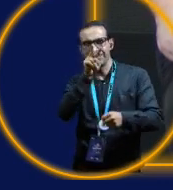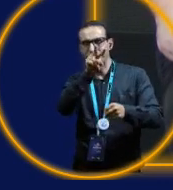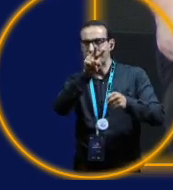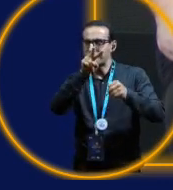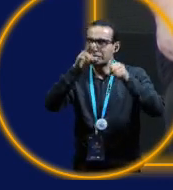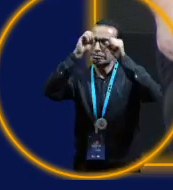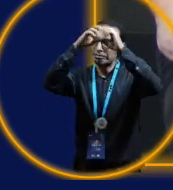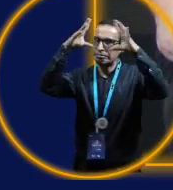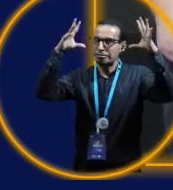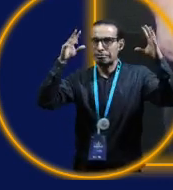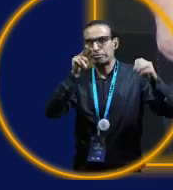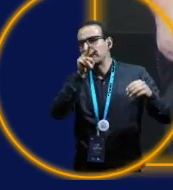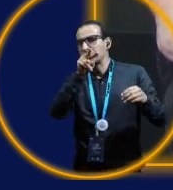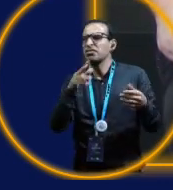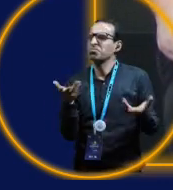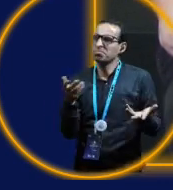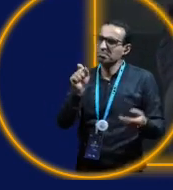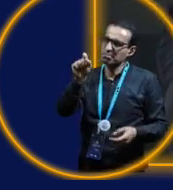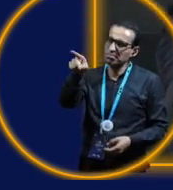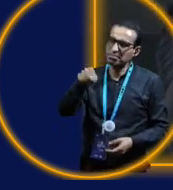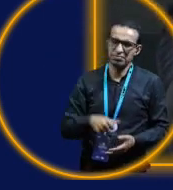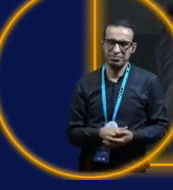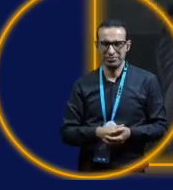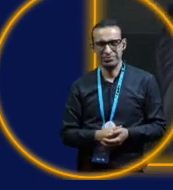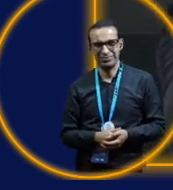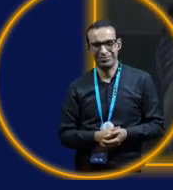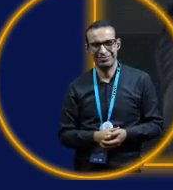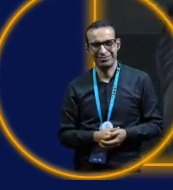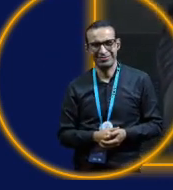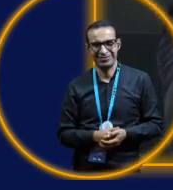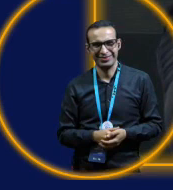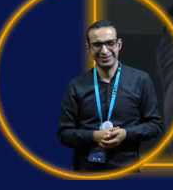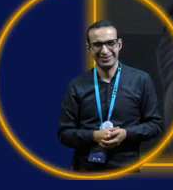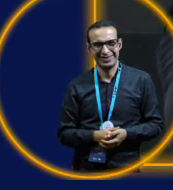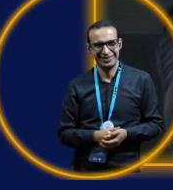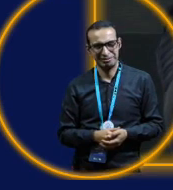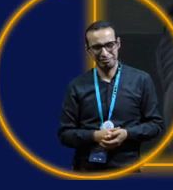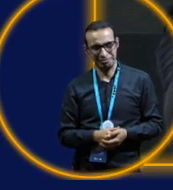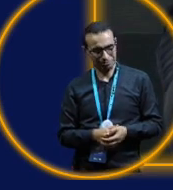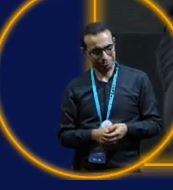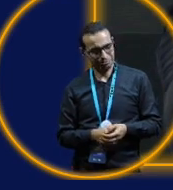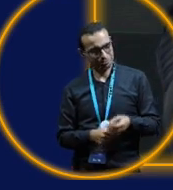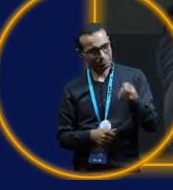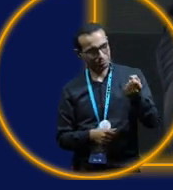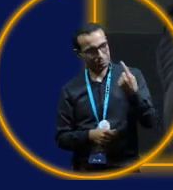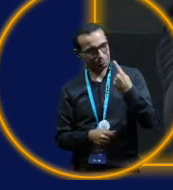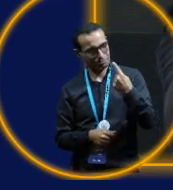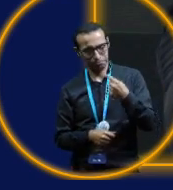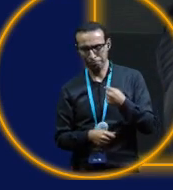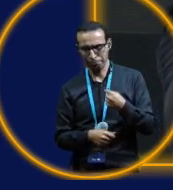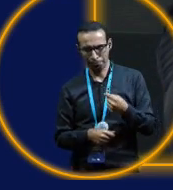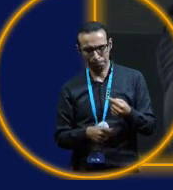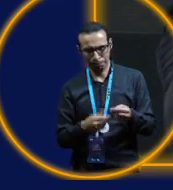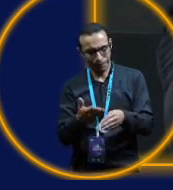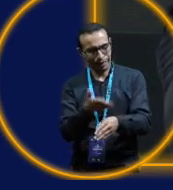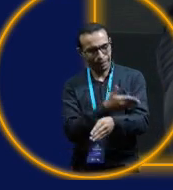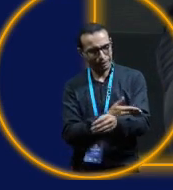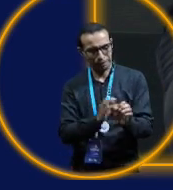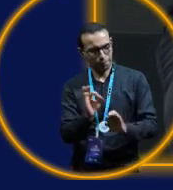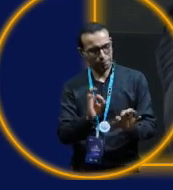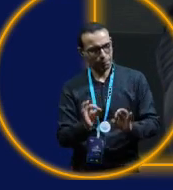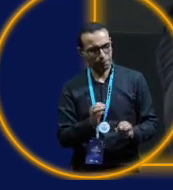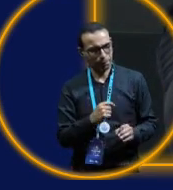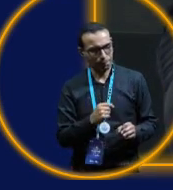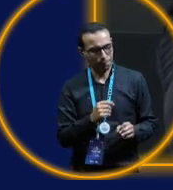década Dios me dijiste que me ibas a hacer esa pregunta no no te dije tz preparado